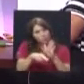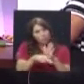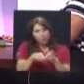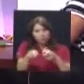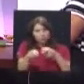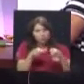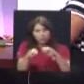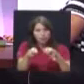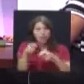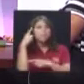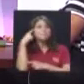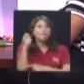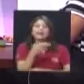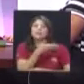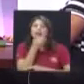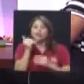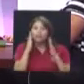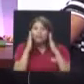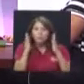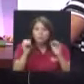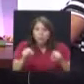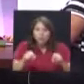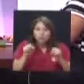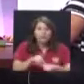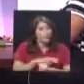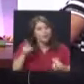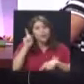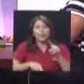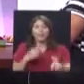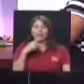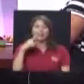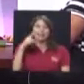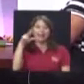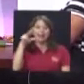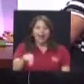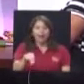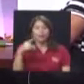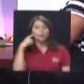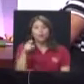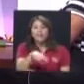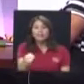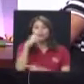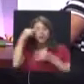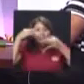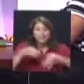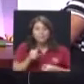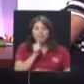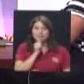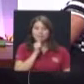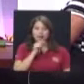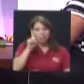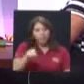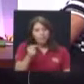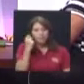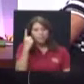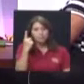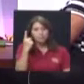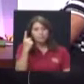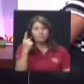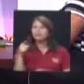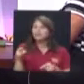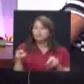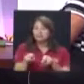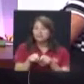tratamiento posible además pero no negarlo porque eso es de la esfera privada eso hay que tenerlo clarísimo y además